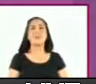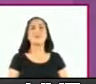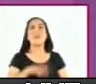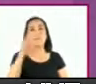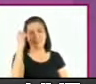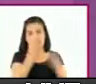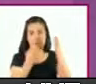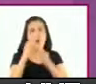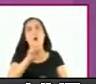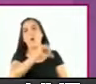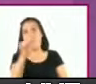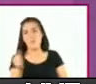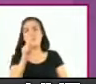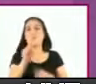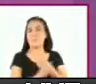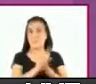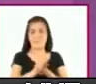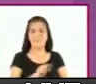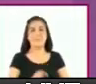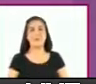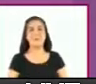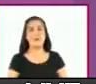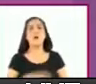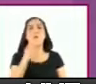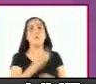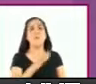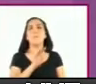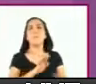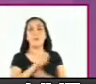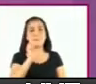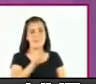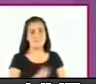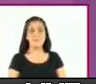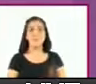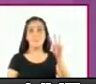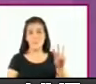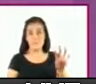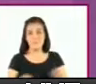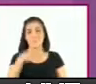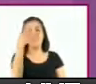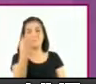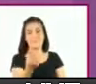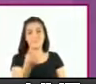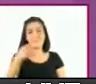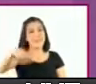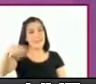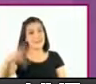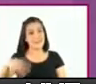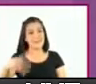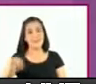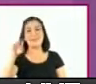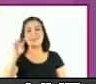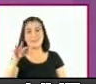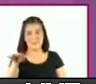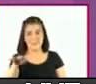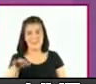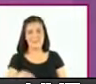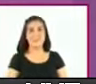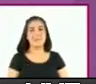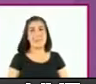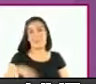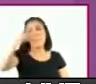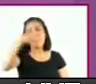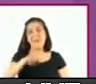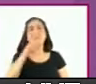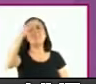Analicemos otra sucesión. Tenemos la sucesión 4, 9, 14, 19.